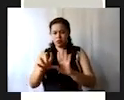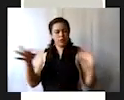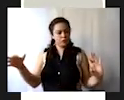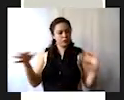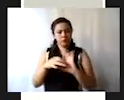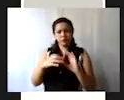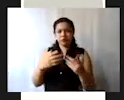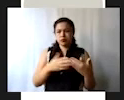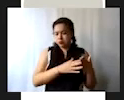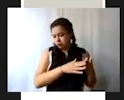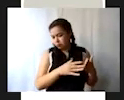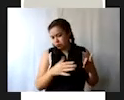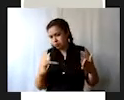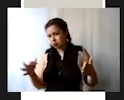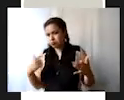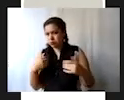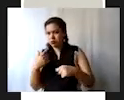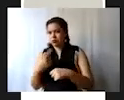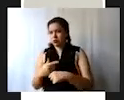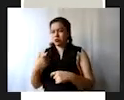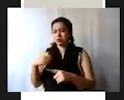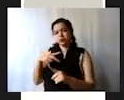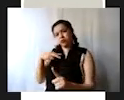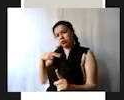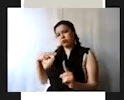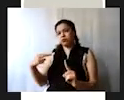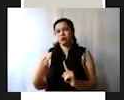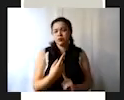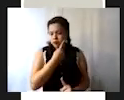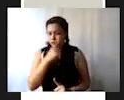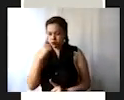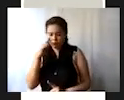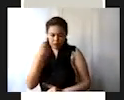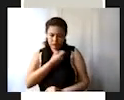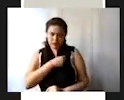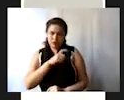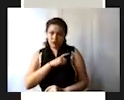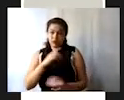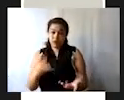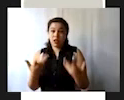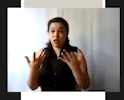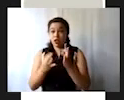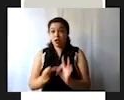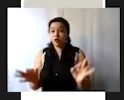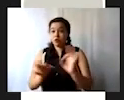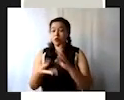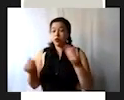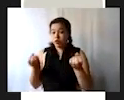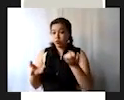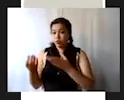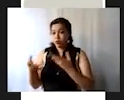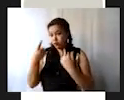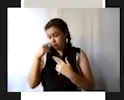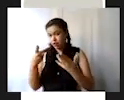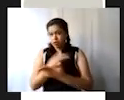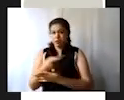es que realmente la visión, toda la parte de la salud visual hace una muy importante contribución a todo el